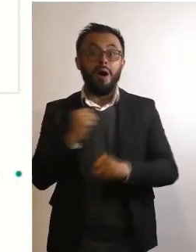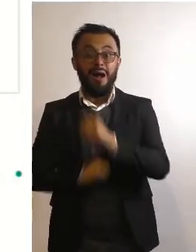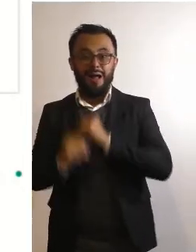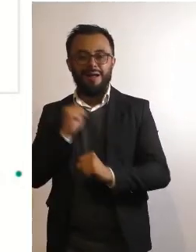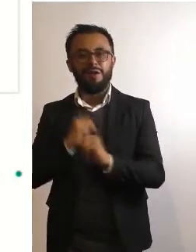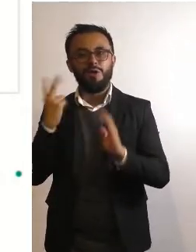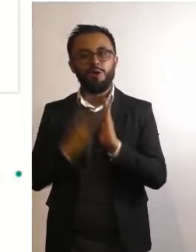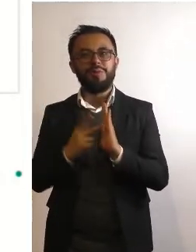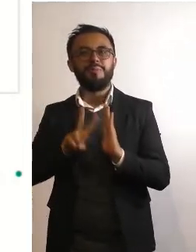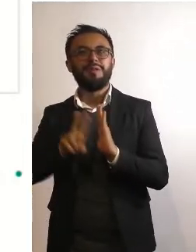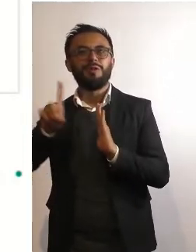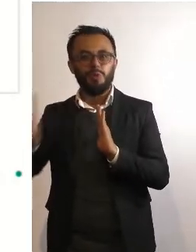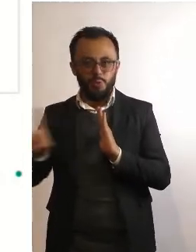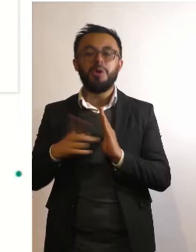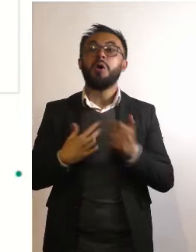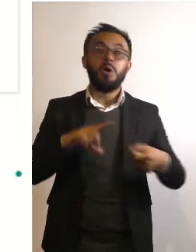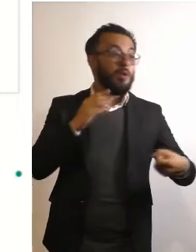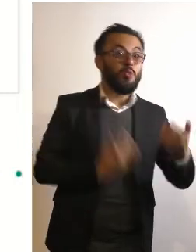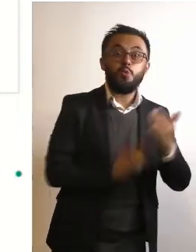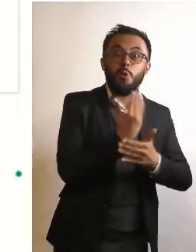y 38 salientes.